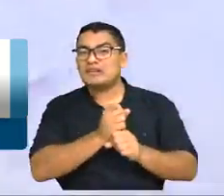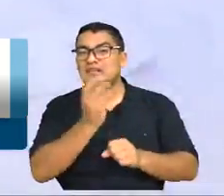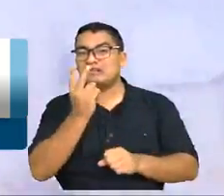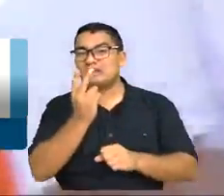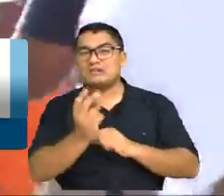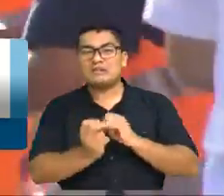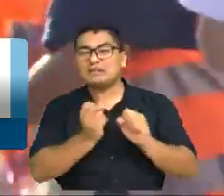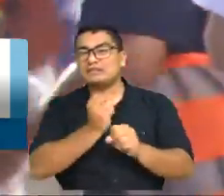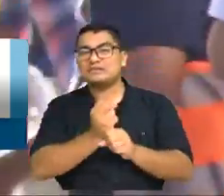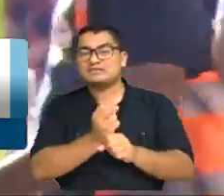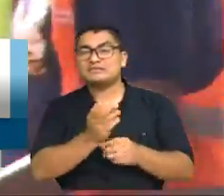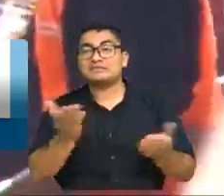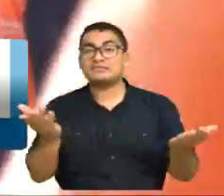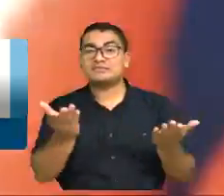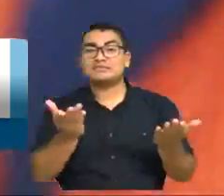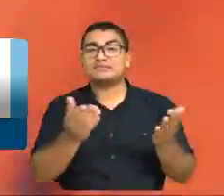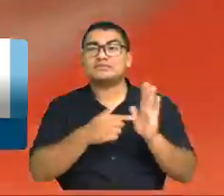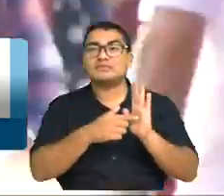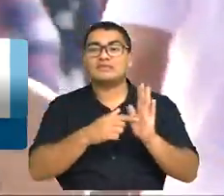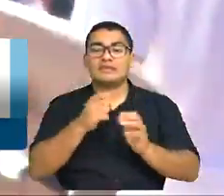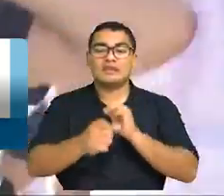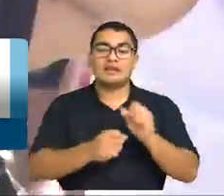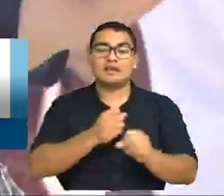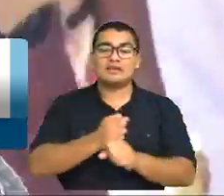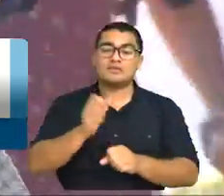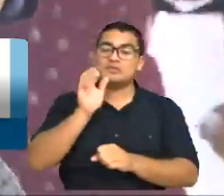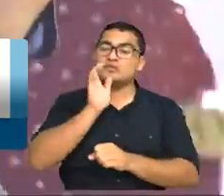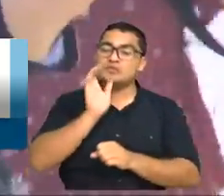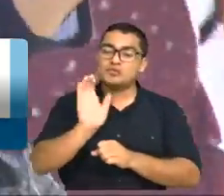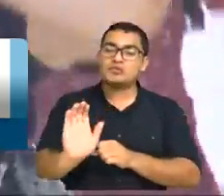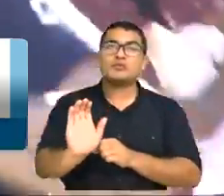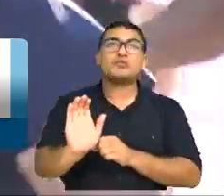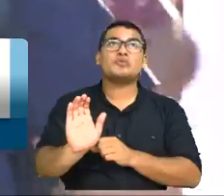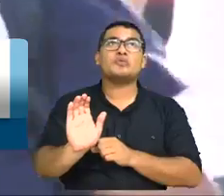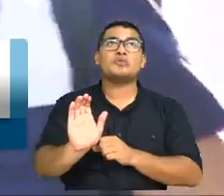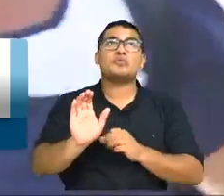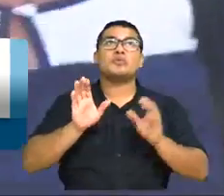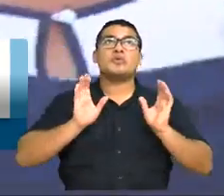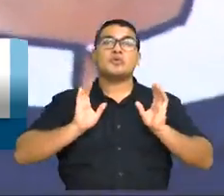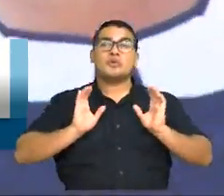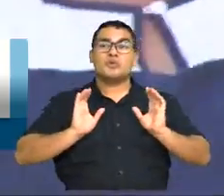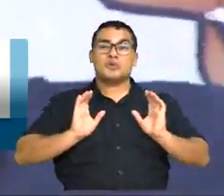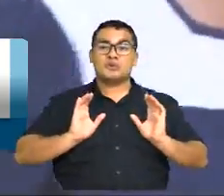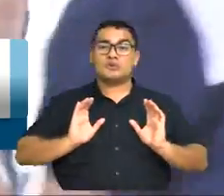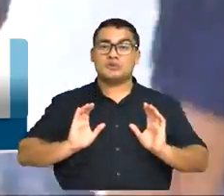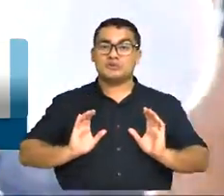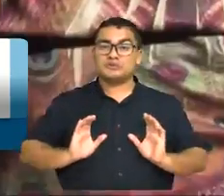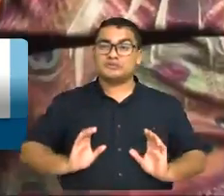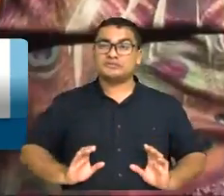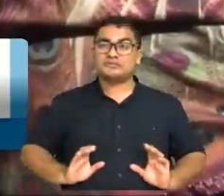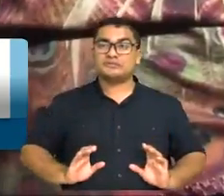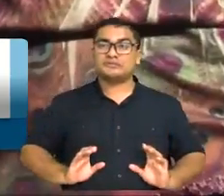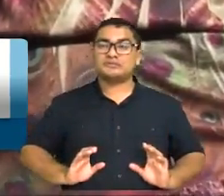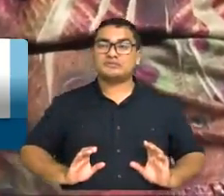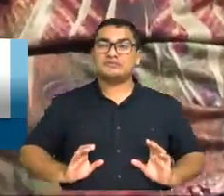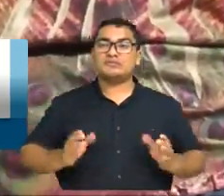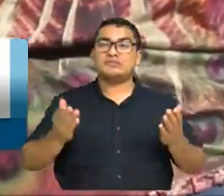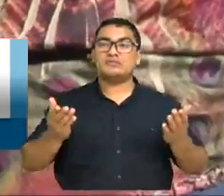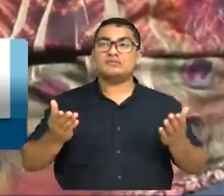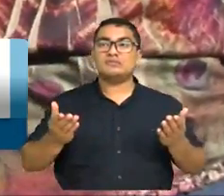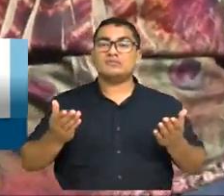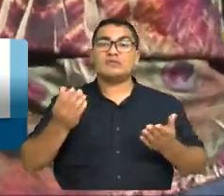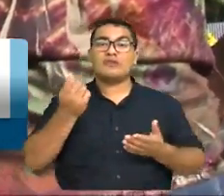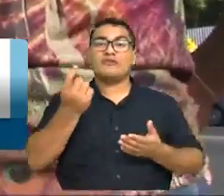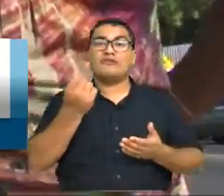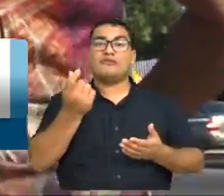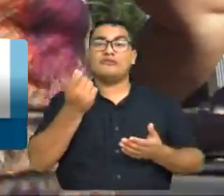que a estas edades, las edades pequeñas, el cuerpo, nuestros termostatos, por así decirlo, del cuerpo no está